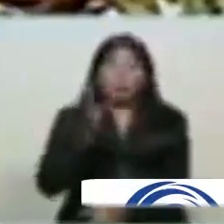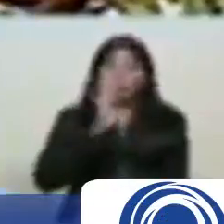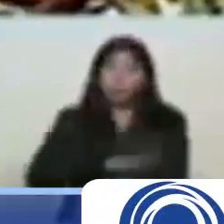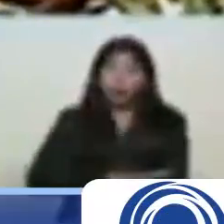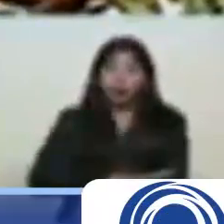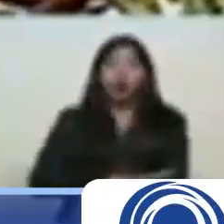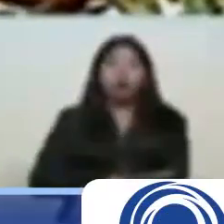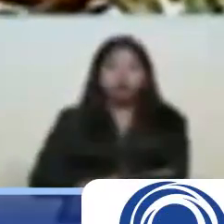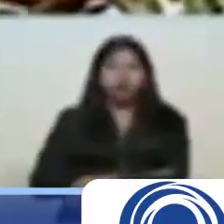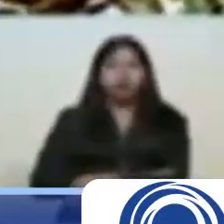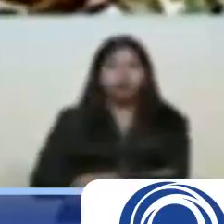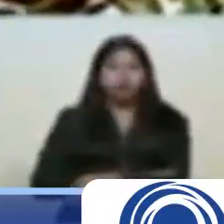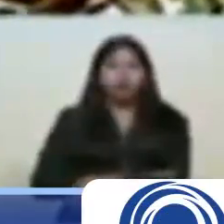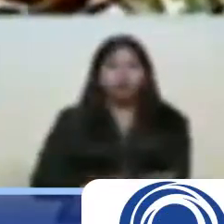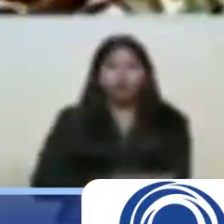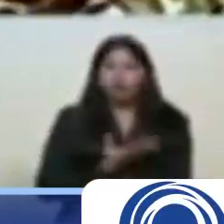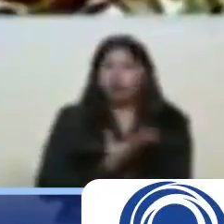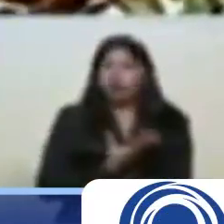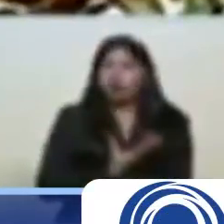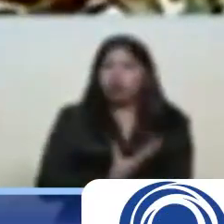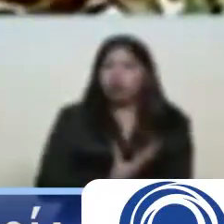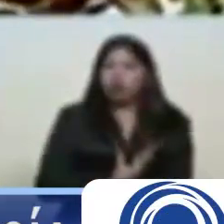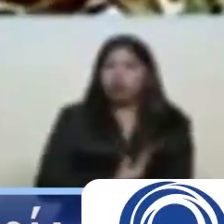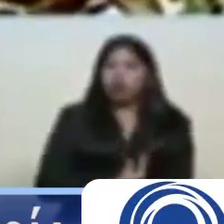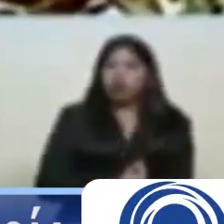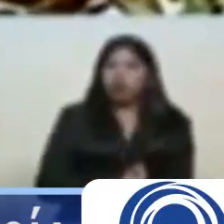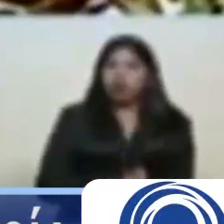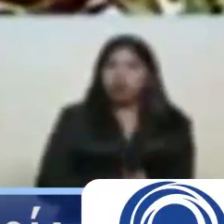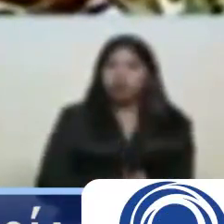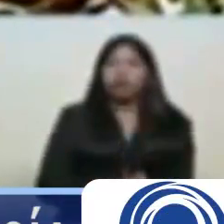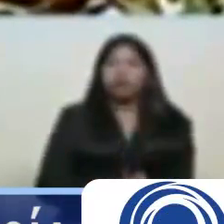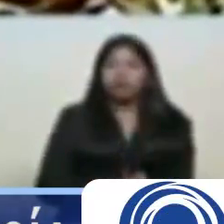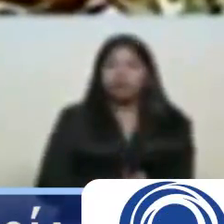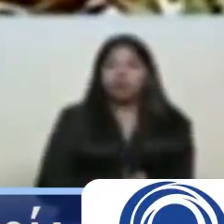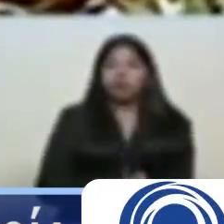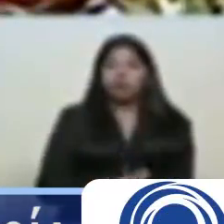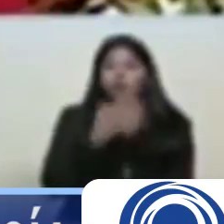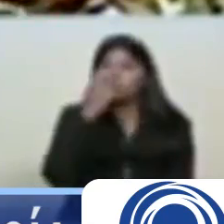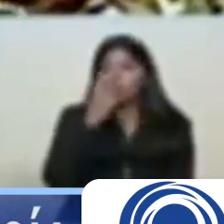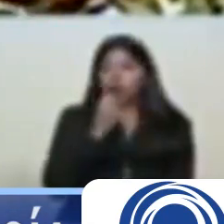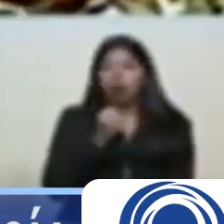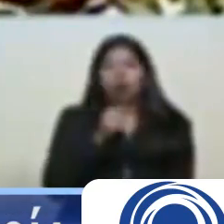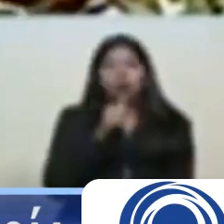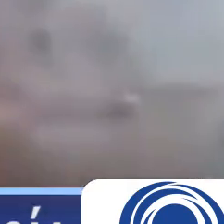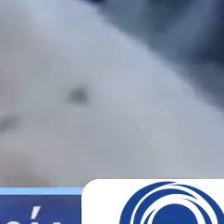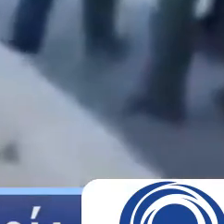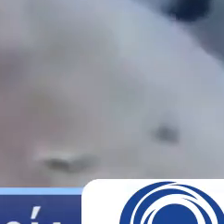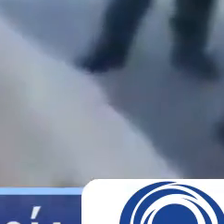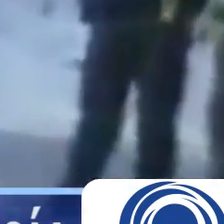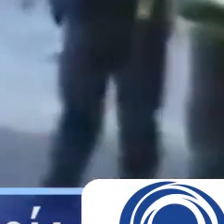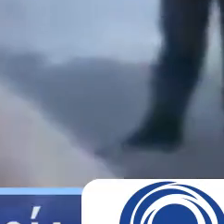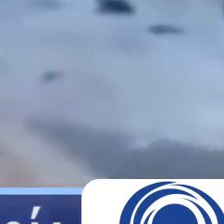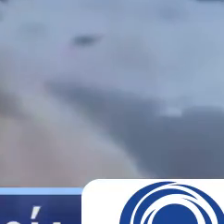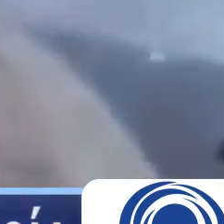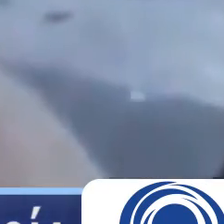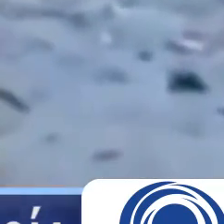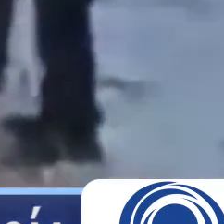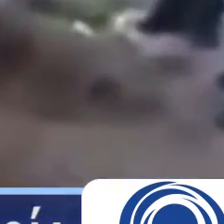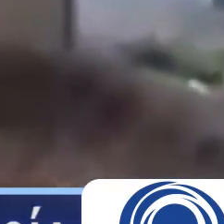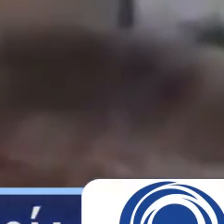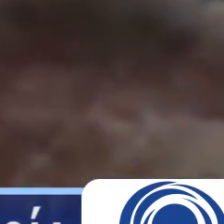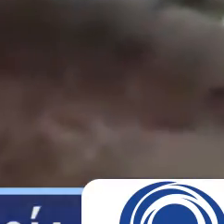el gobierno de nicolás maduro condenó este lunes los atentados del fin de semana contra la policía que dejaron siete uniformados muertos y 47 heridos